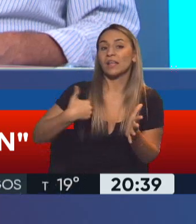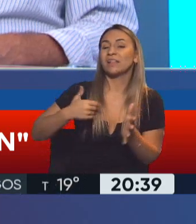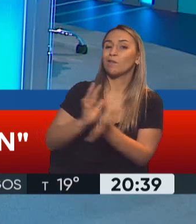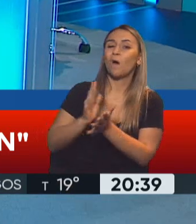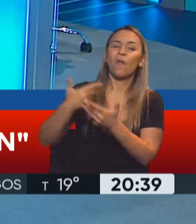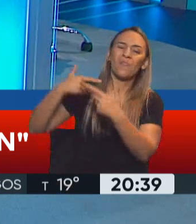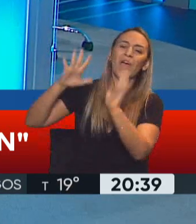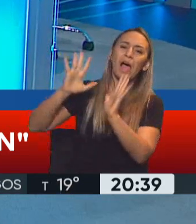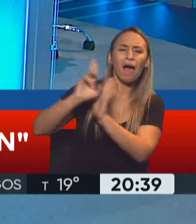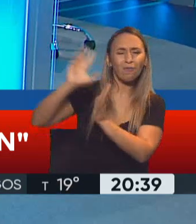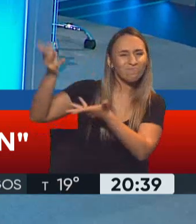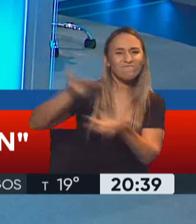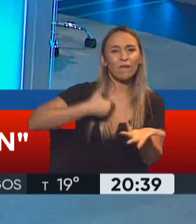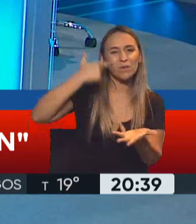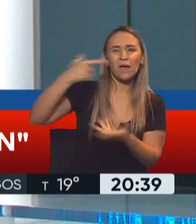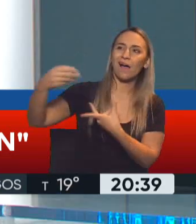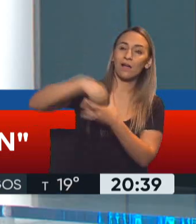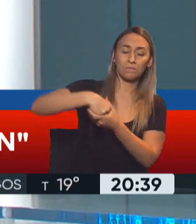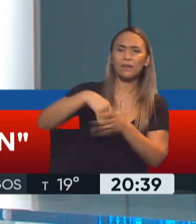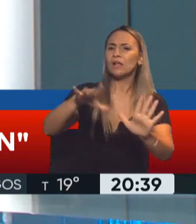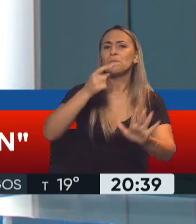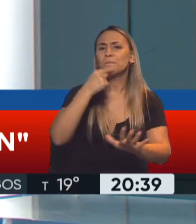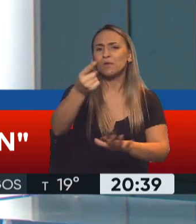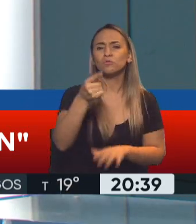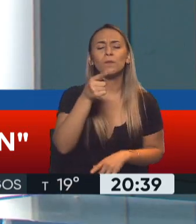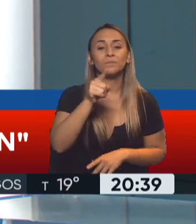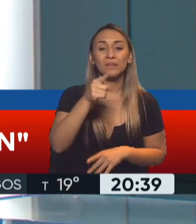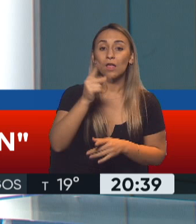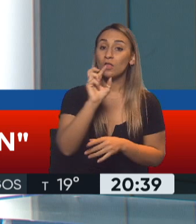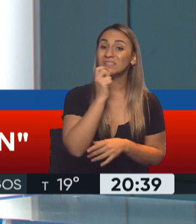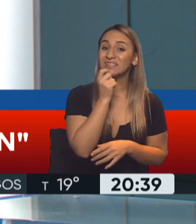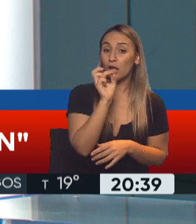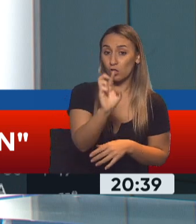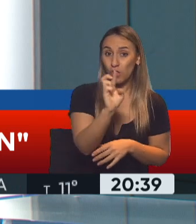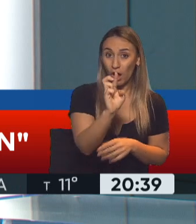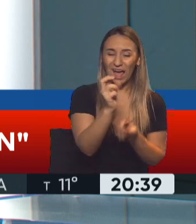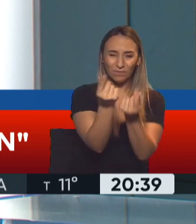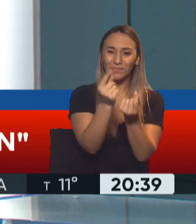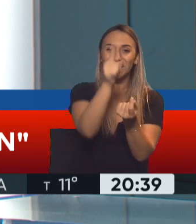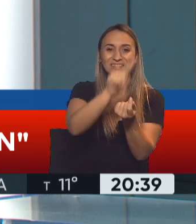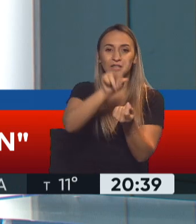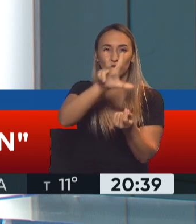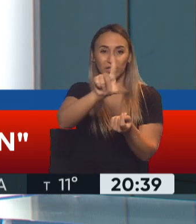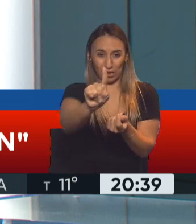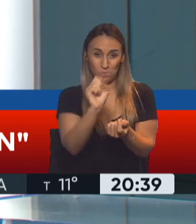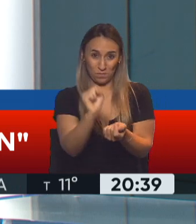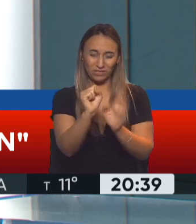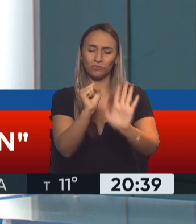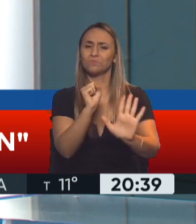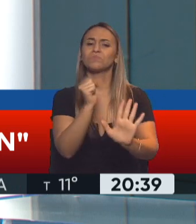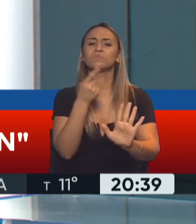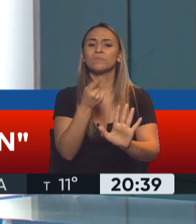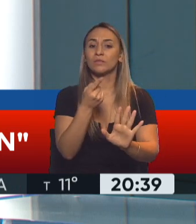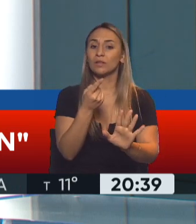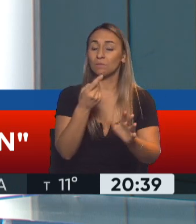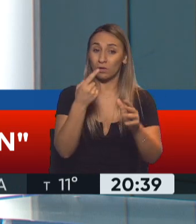dólar a 131 pesos aproximadamente es posible es posible o la brecha cambiaria va a seguir